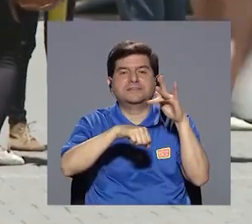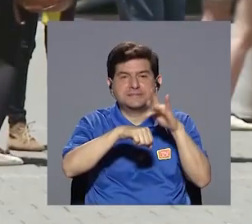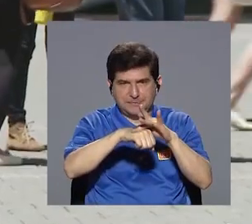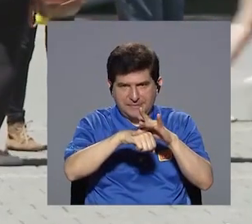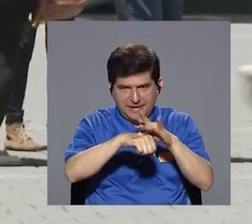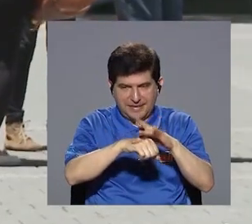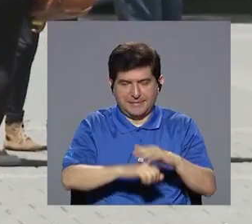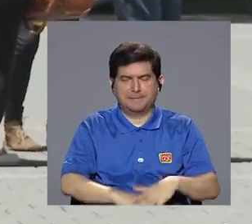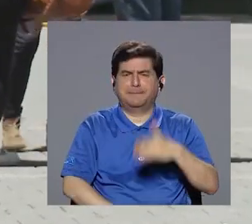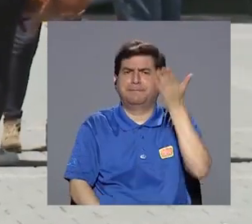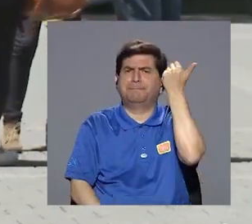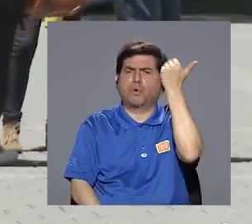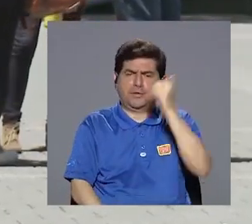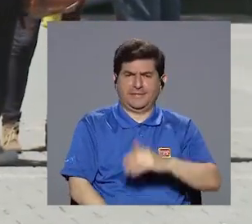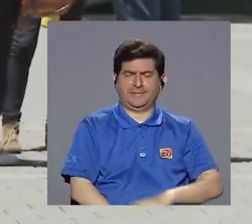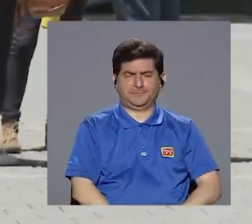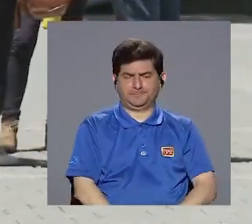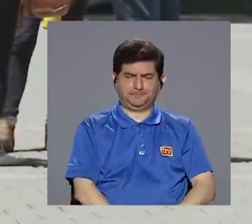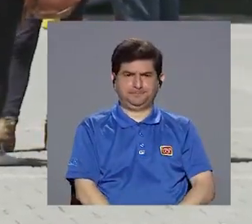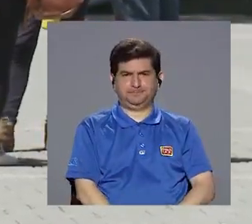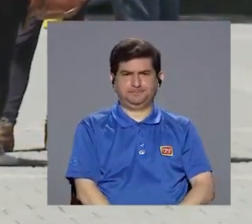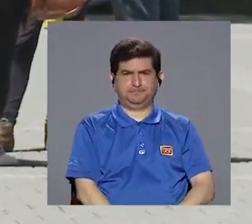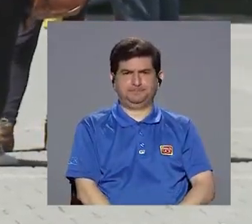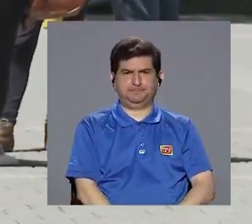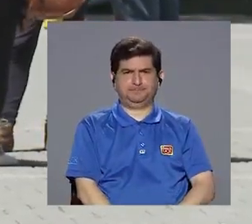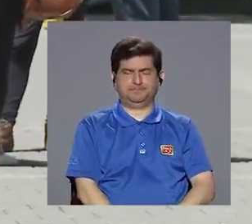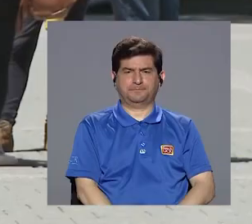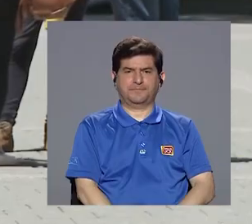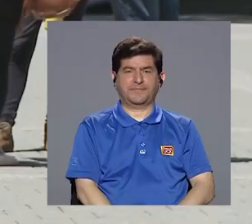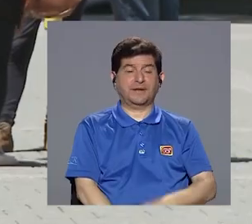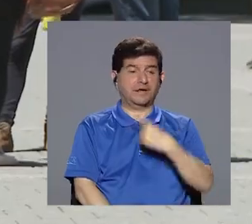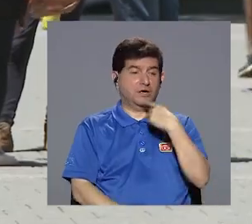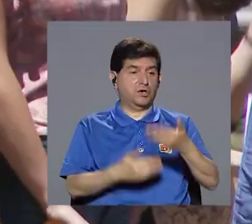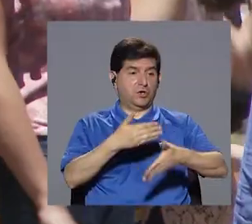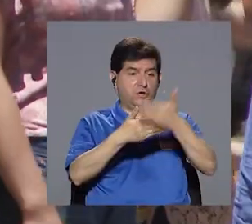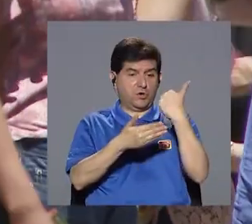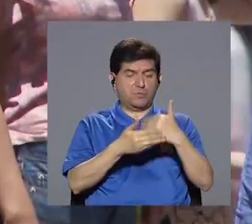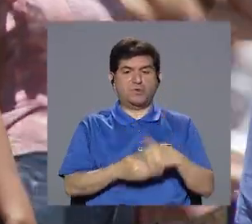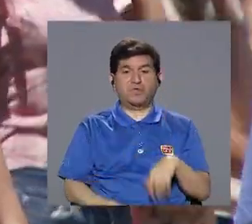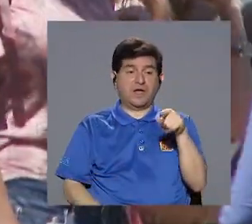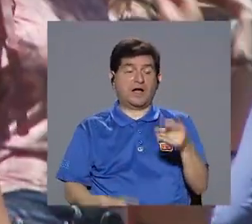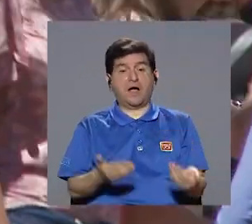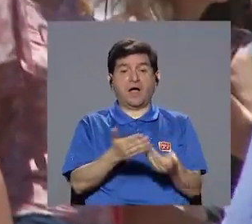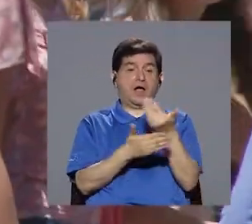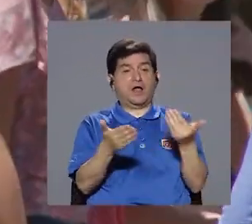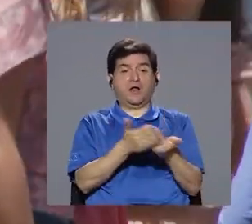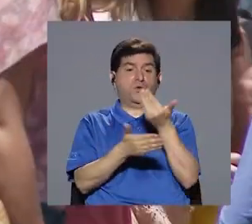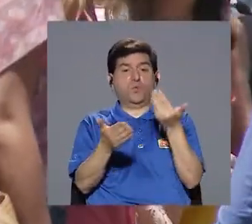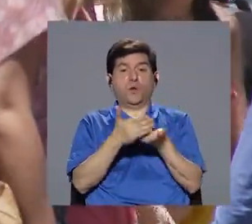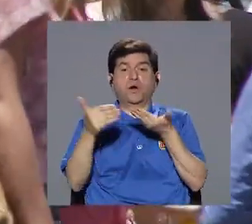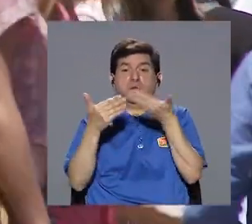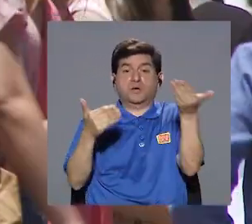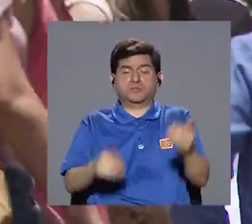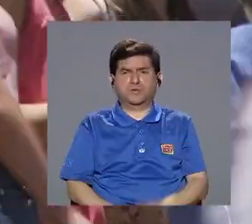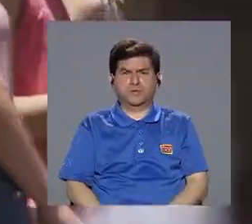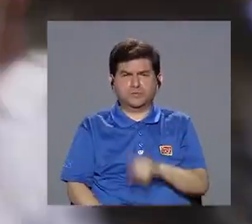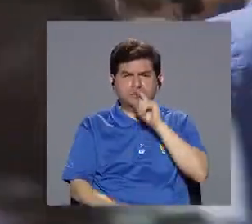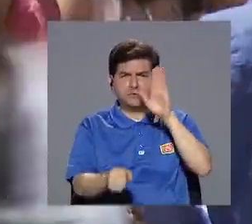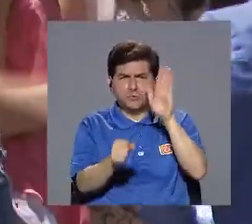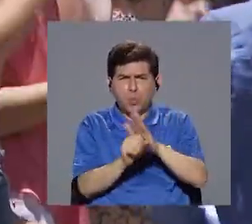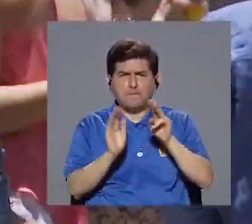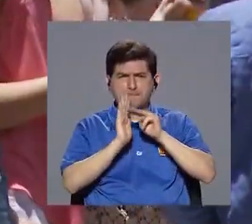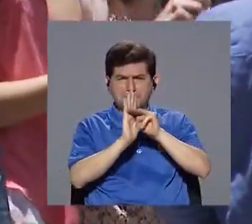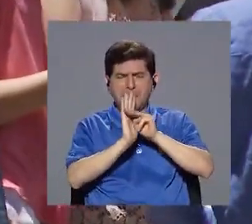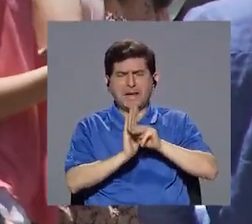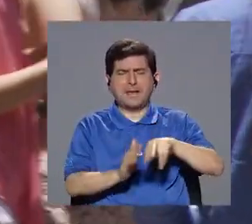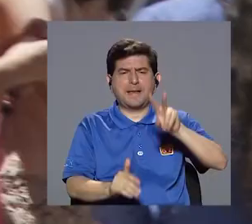tempranos. Porque en realidad vienen, como te digo, con todas estas innovaciones, se apegan mucho